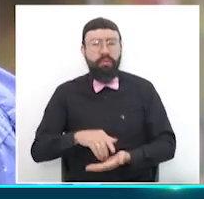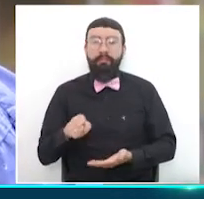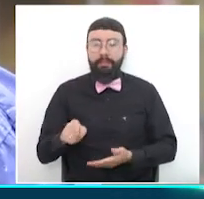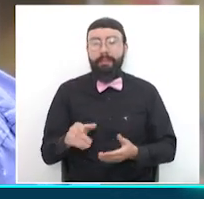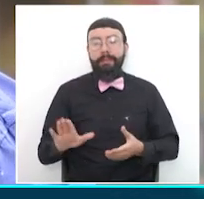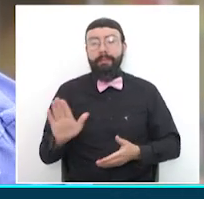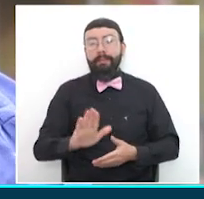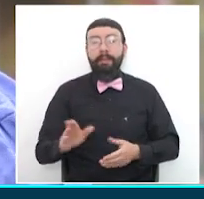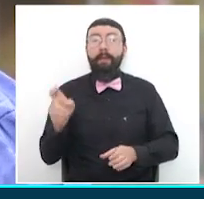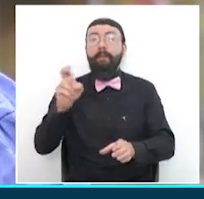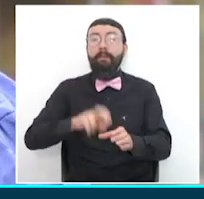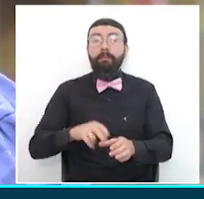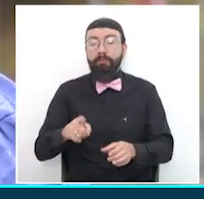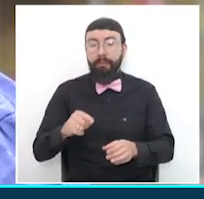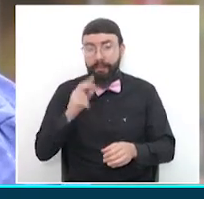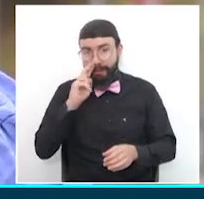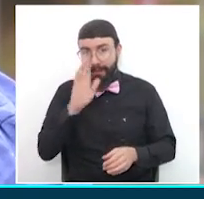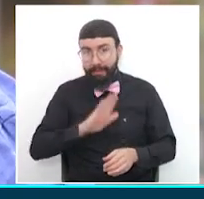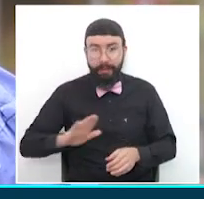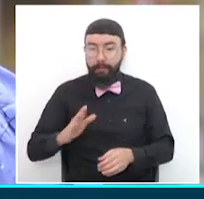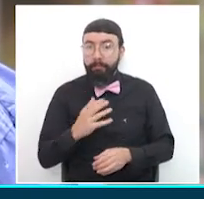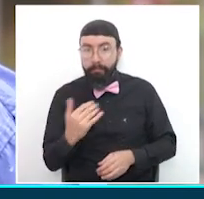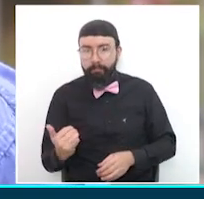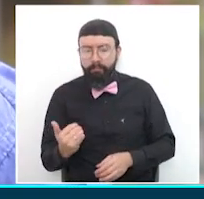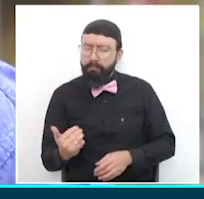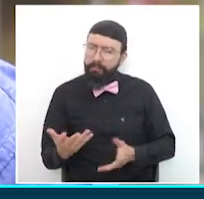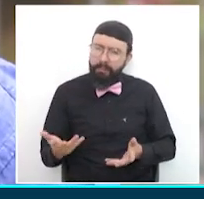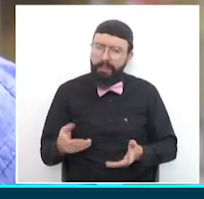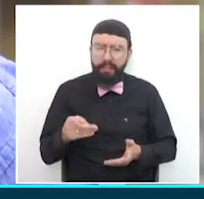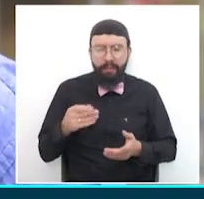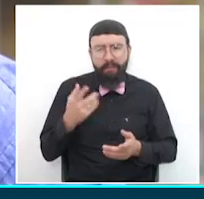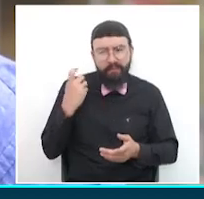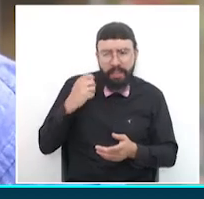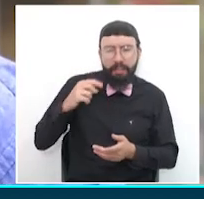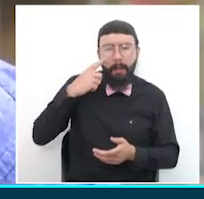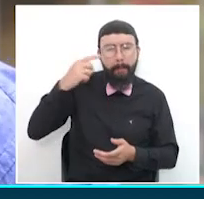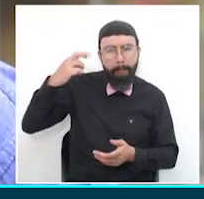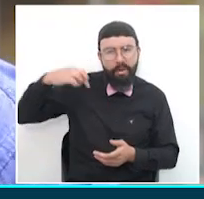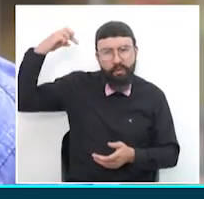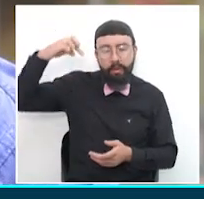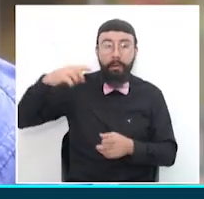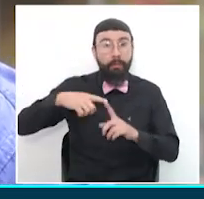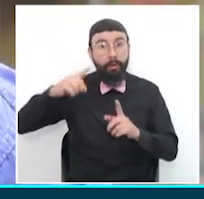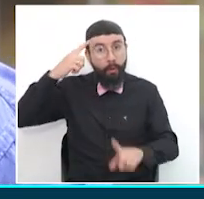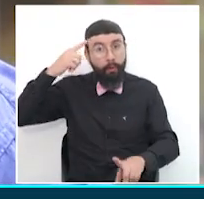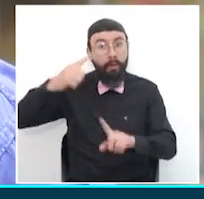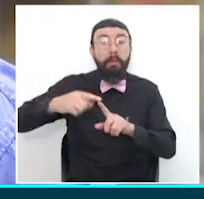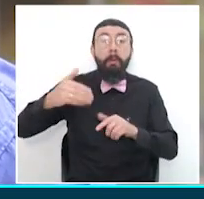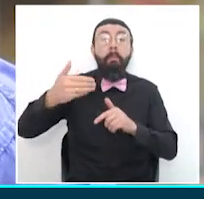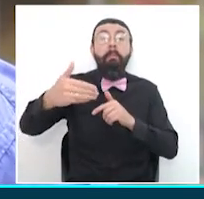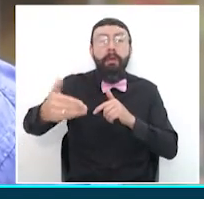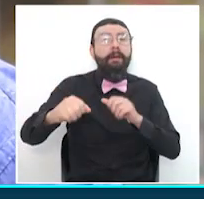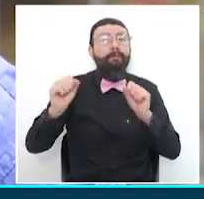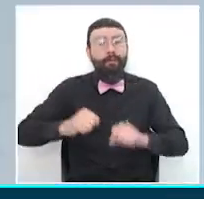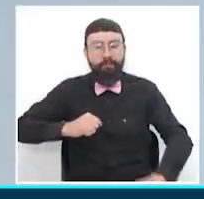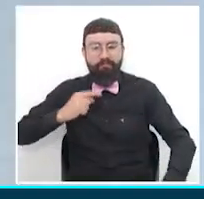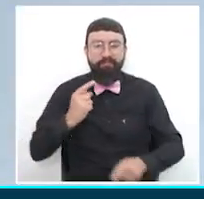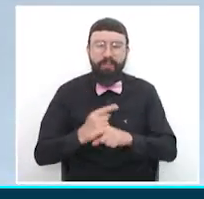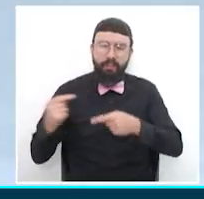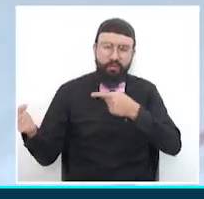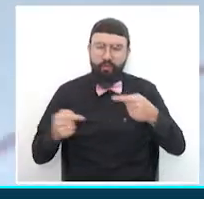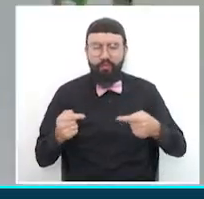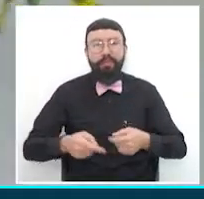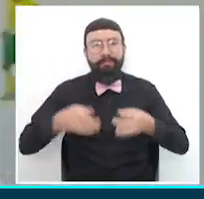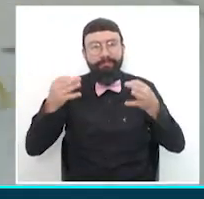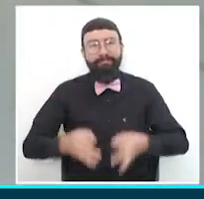den firmeza a la división nacional, que hoy todavía no es un torneo profesional, pero que el objetivo es que a mediano plazo lo podamos convertir en un torneo rentable.